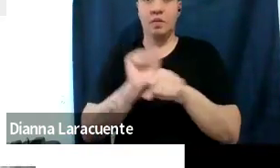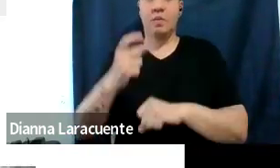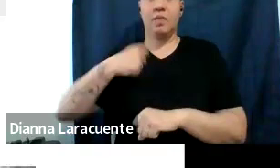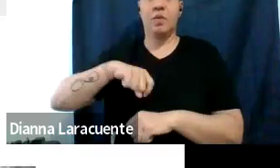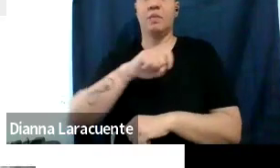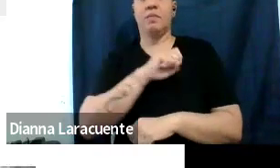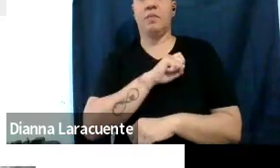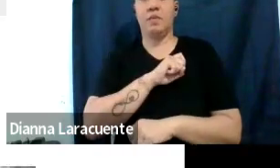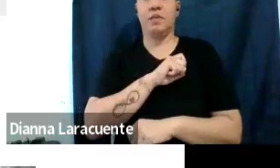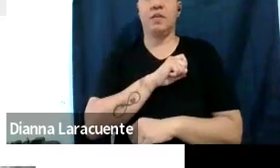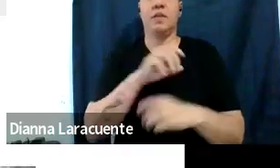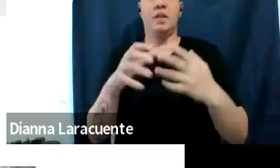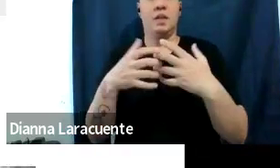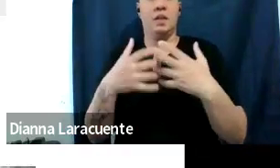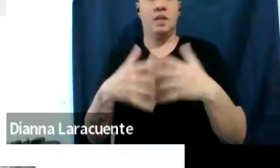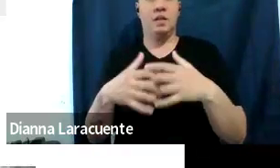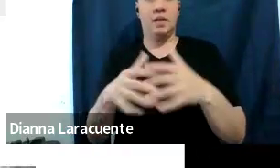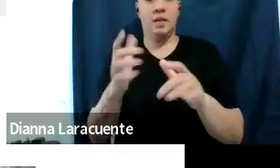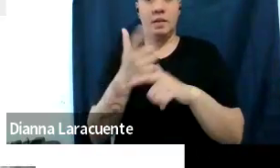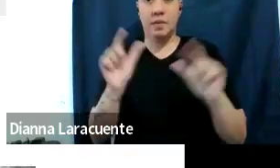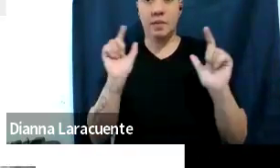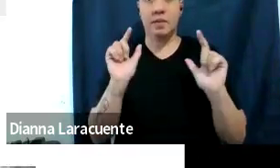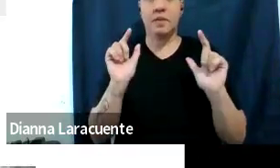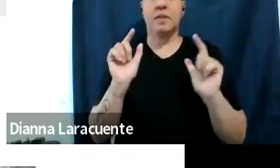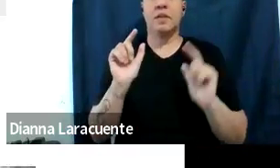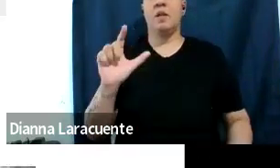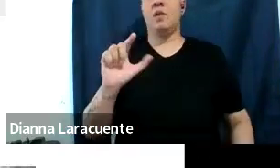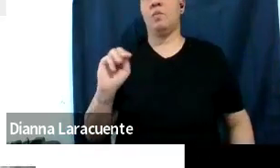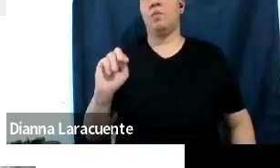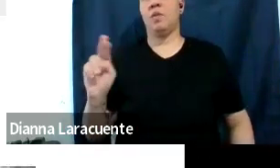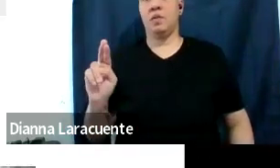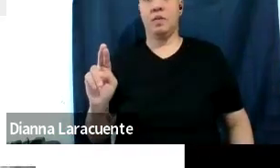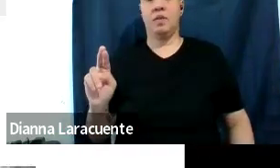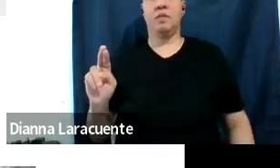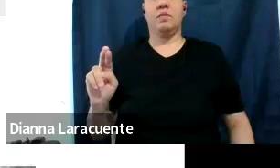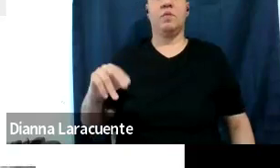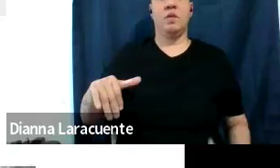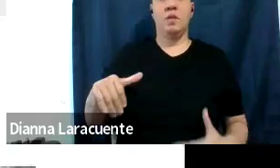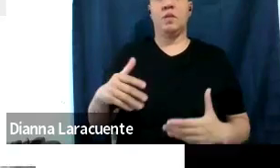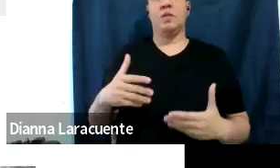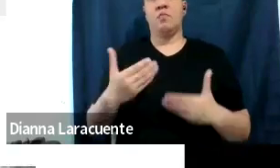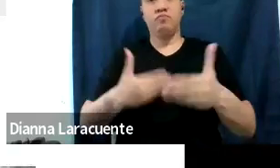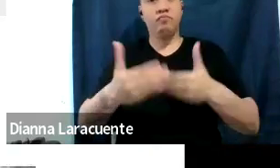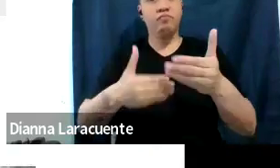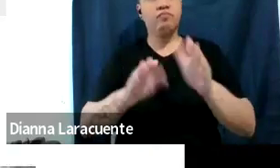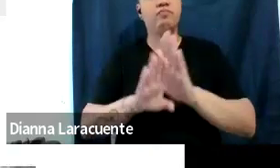españoles. La maquinaria liberal creada por Muñoz Rivera no tardaba en ponerse en movimiento.